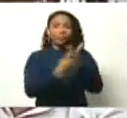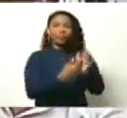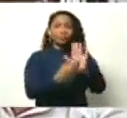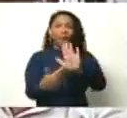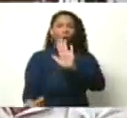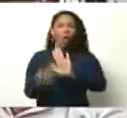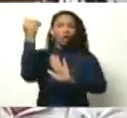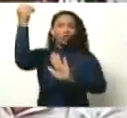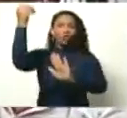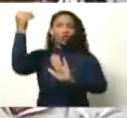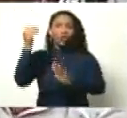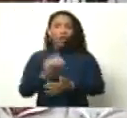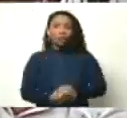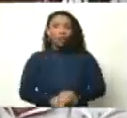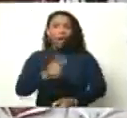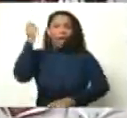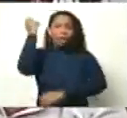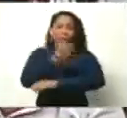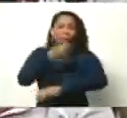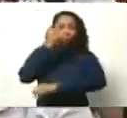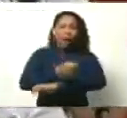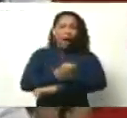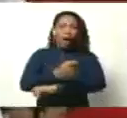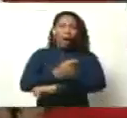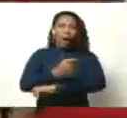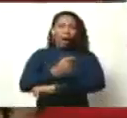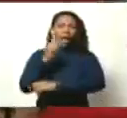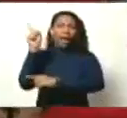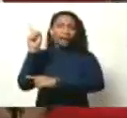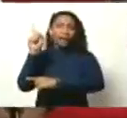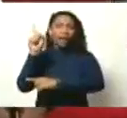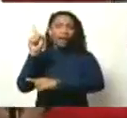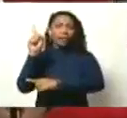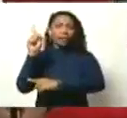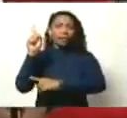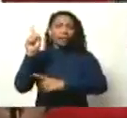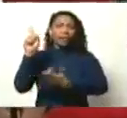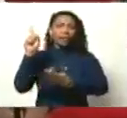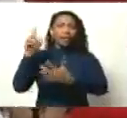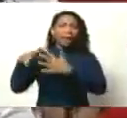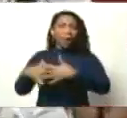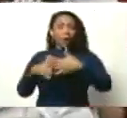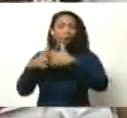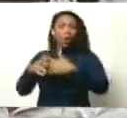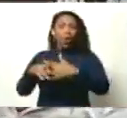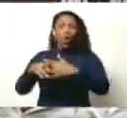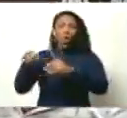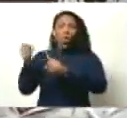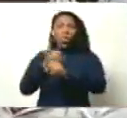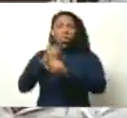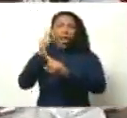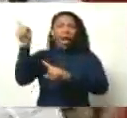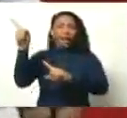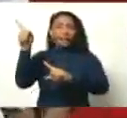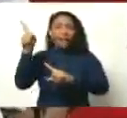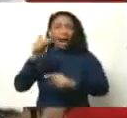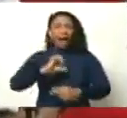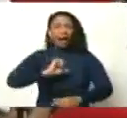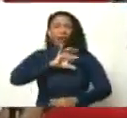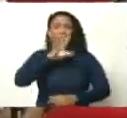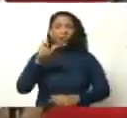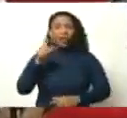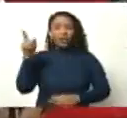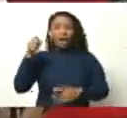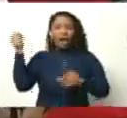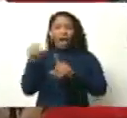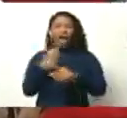contra al tribunal de Florida a quienes lo torturaron en Cabo Verde, quienes lo golpearon y le sacaron